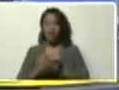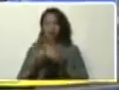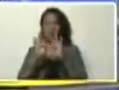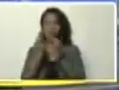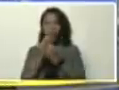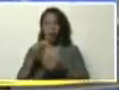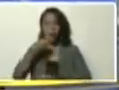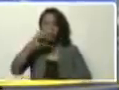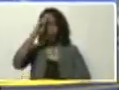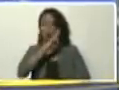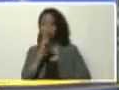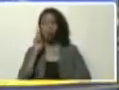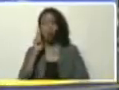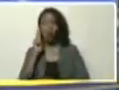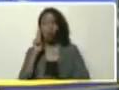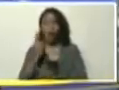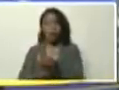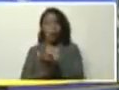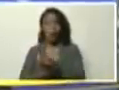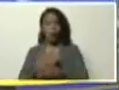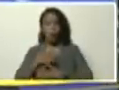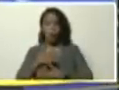padre, parte de mi familia.